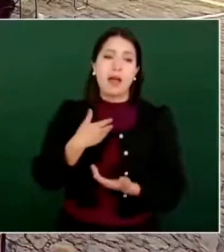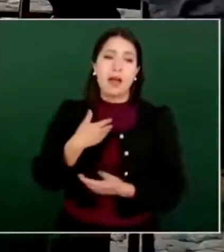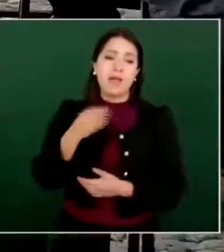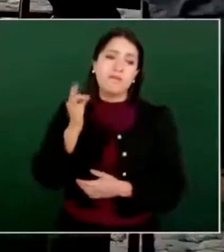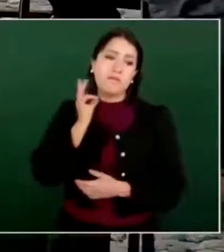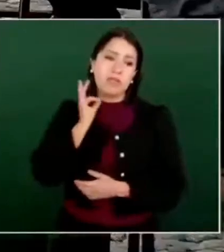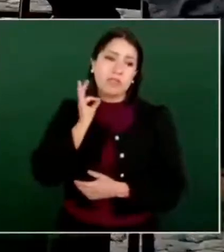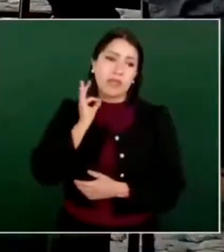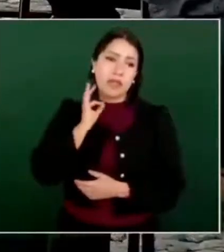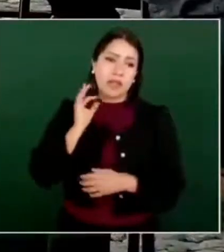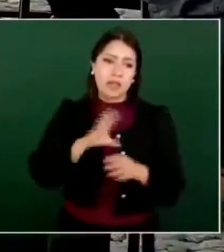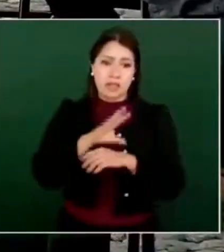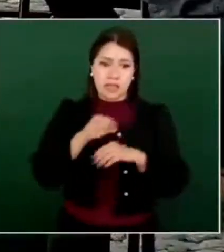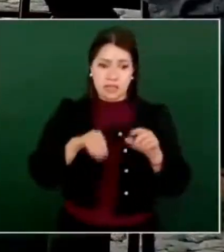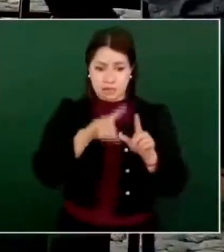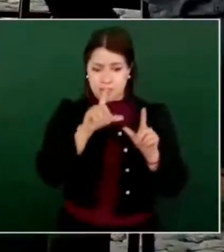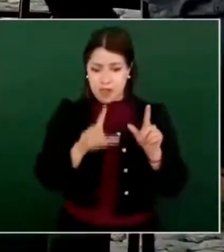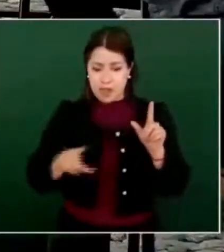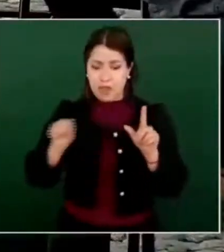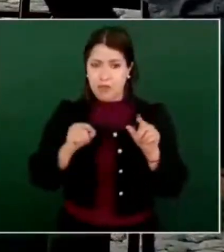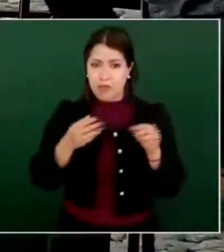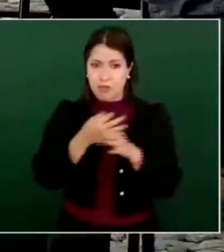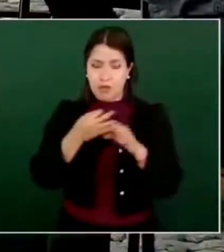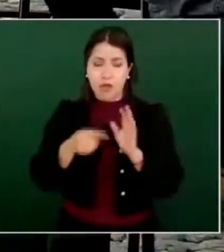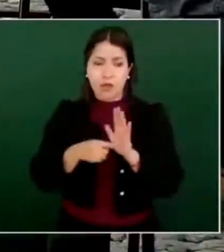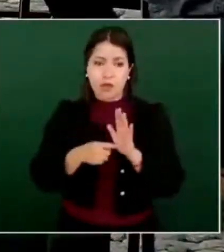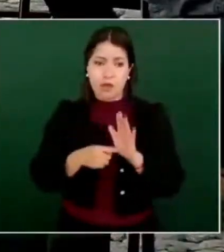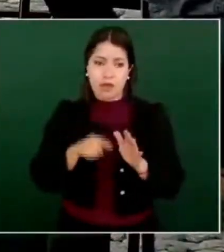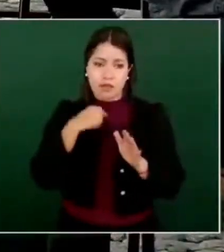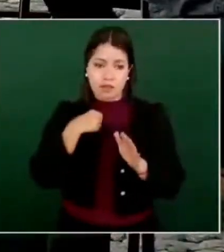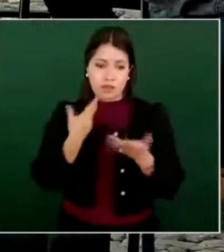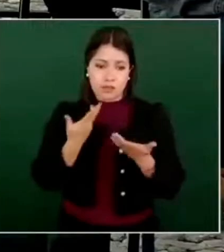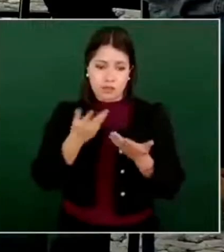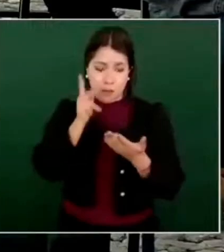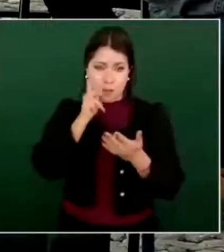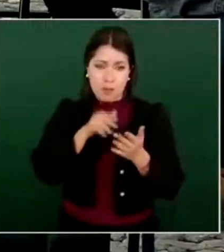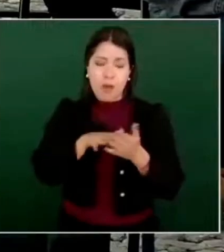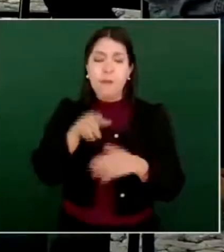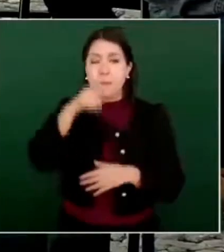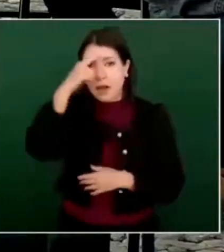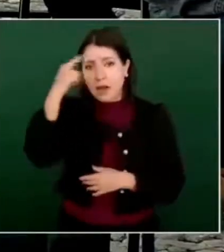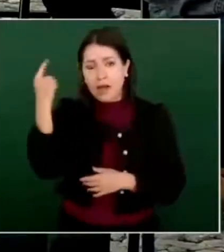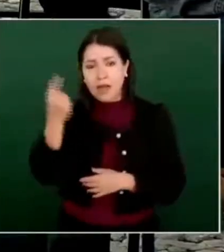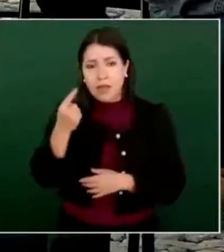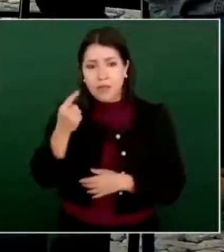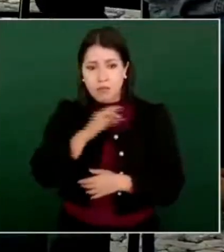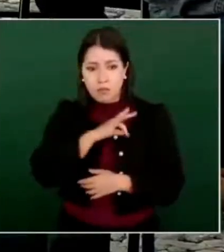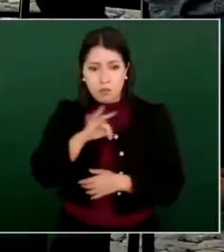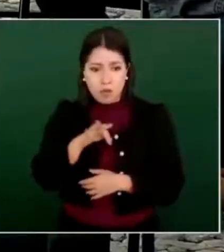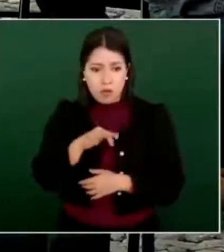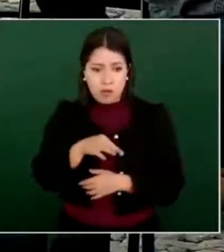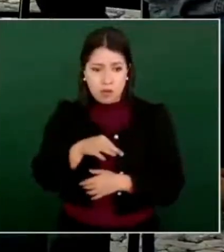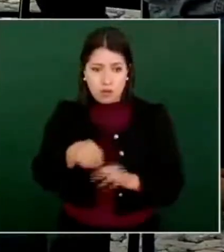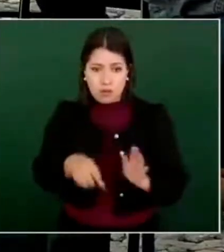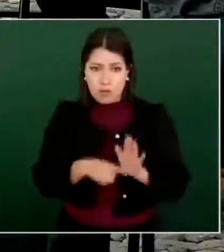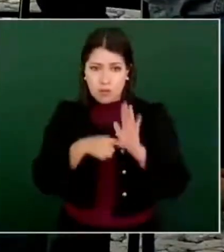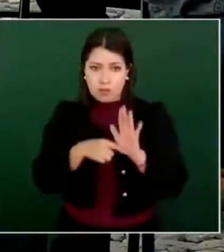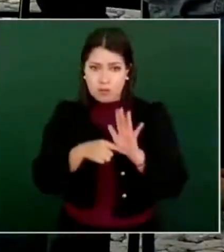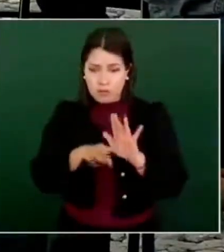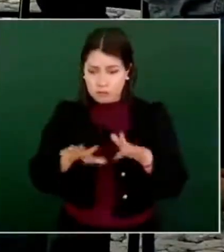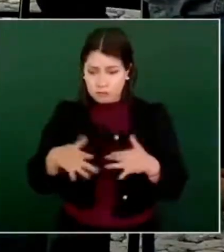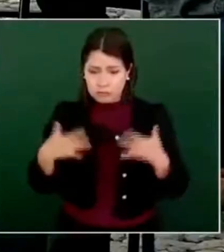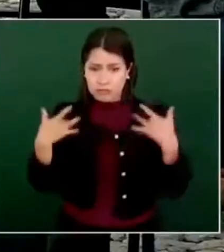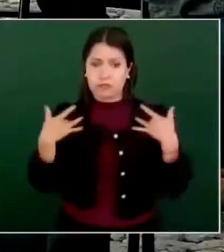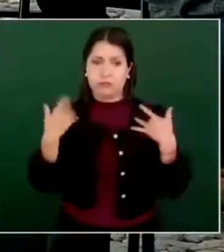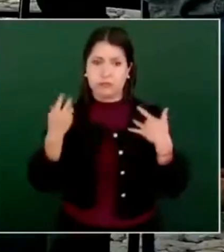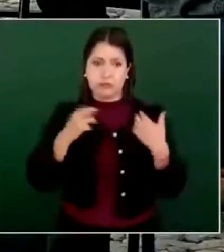una investigación y dé a conocer justamente las conclusiones de ellas para pues deslindar cualquier relación en este